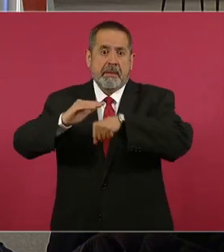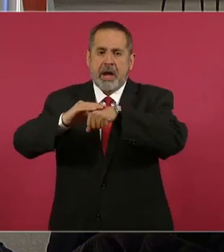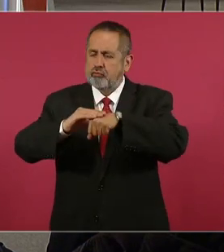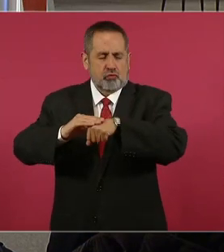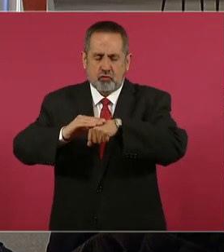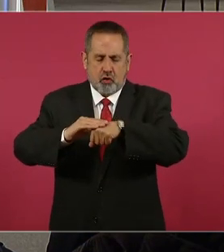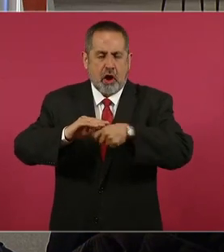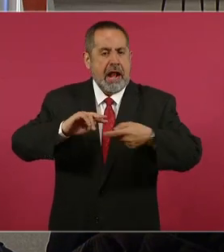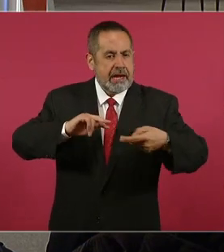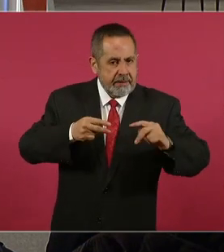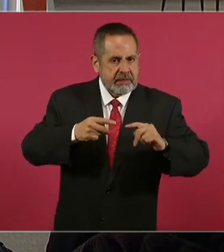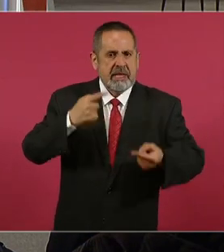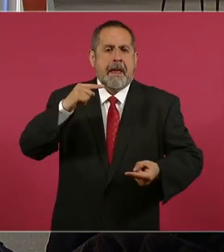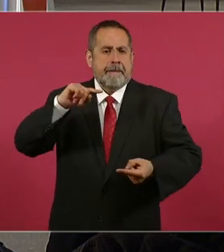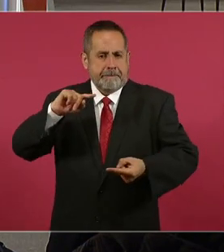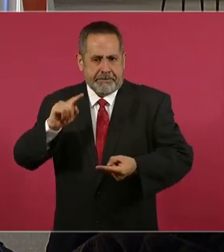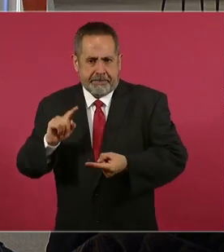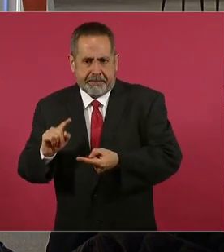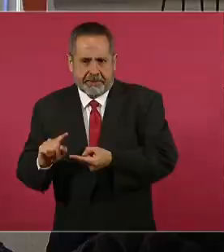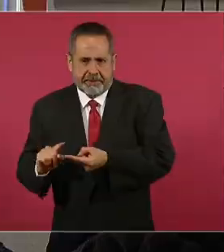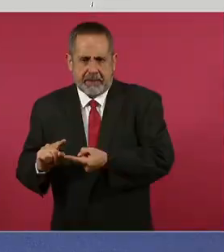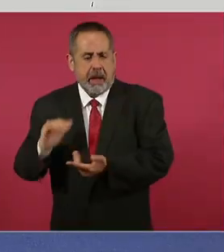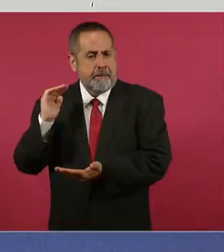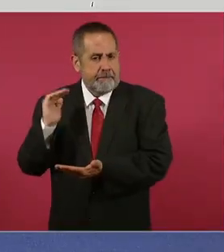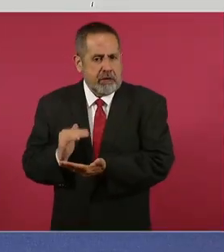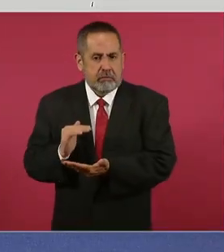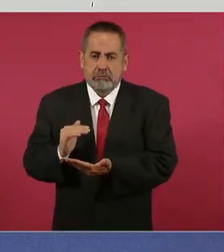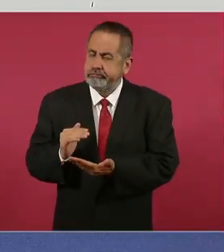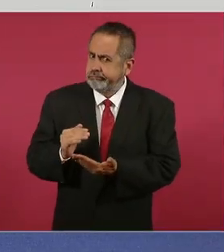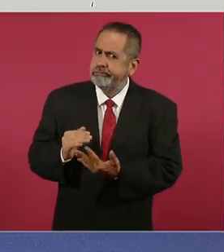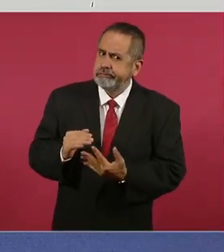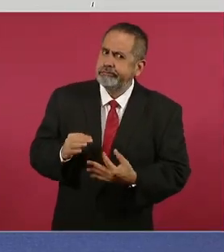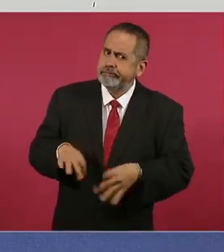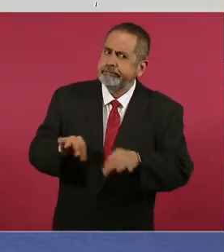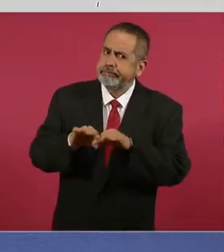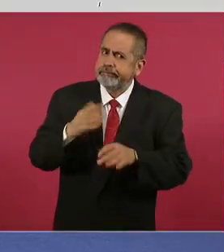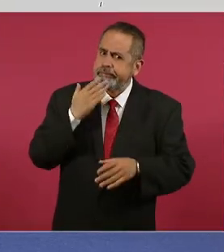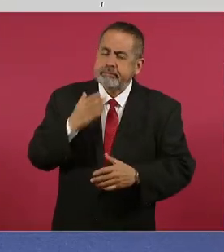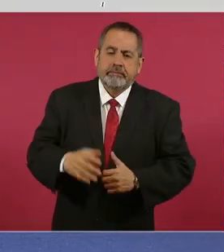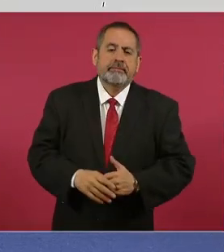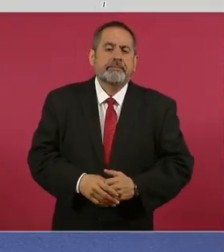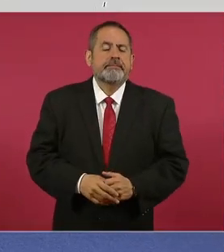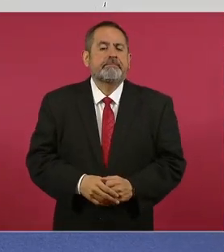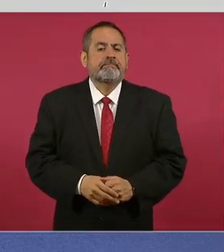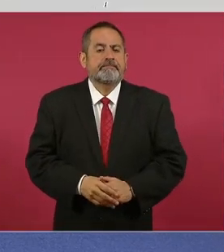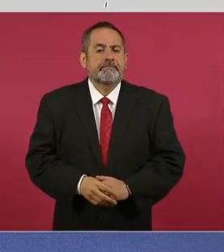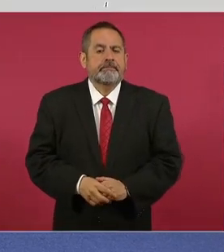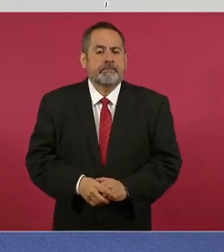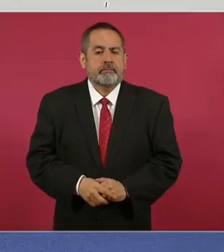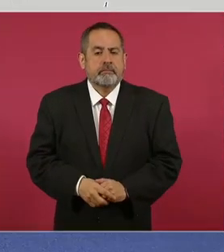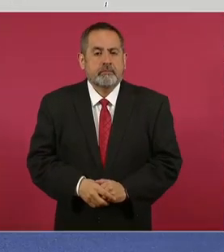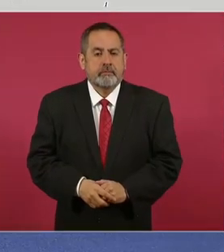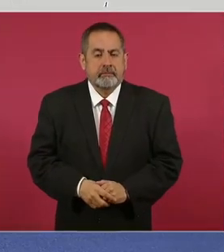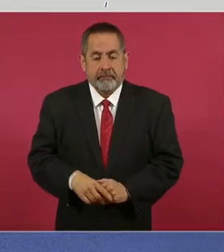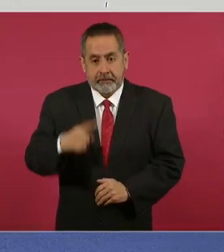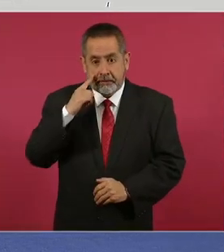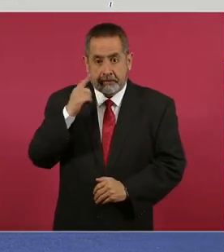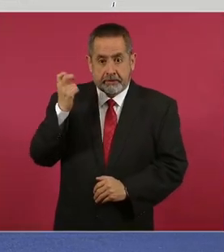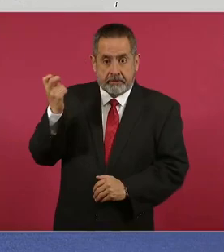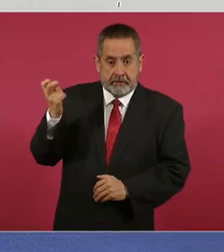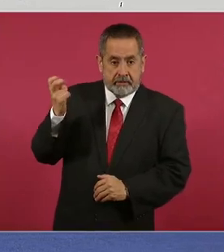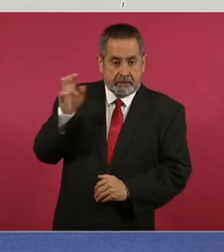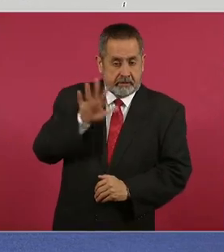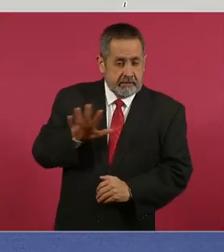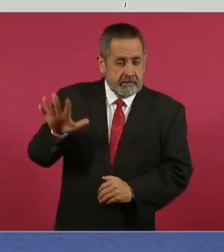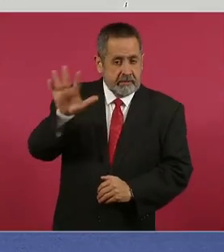mantuvo, sino que hubo una disminución muy importante. La que sigue. Y esta gráfica